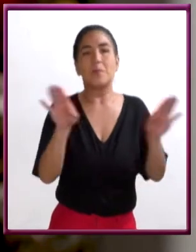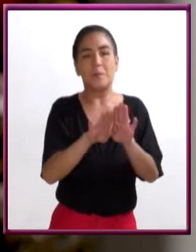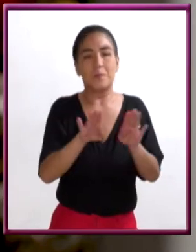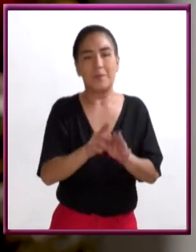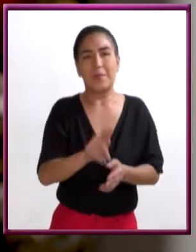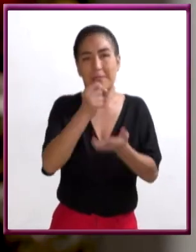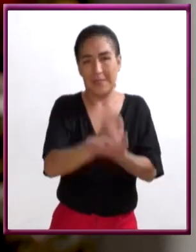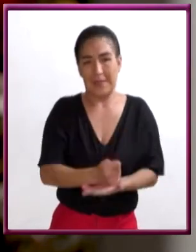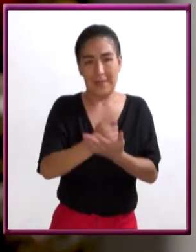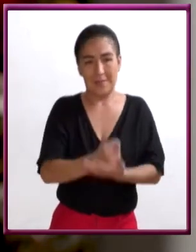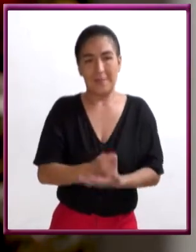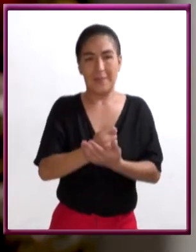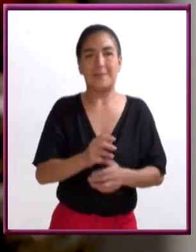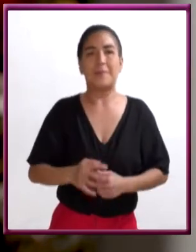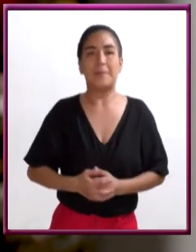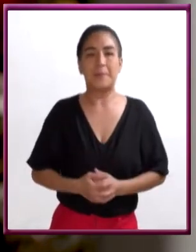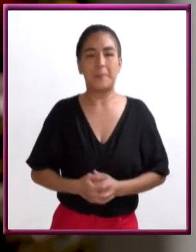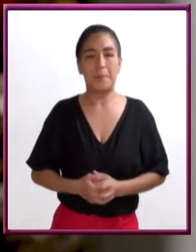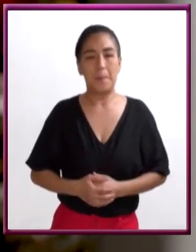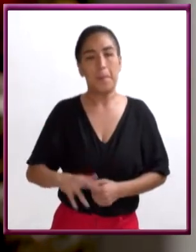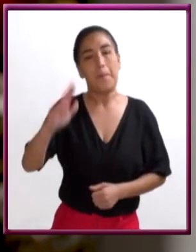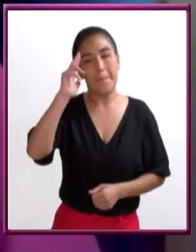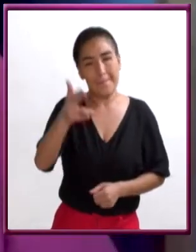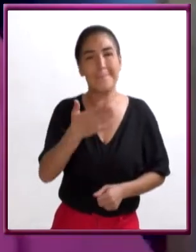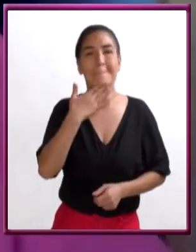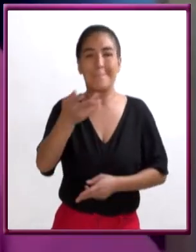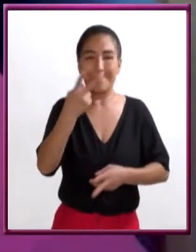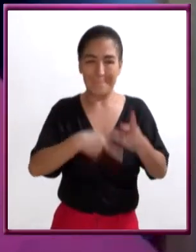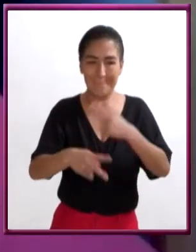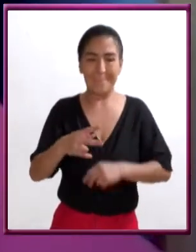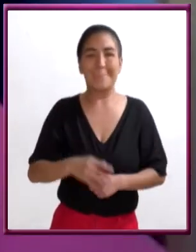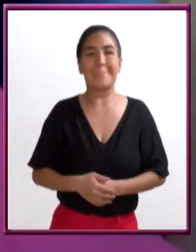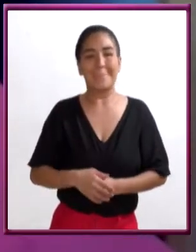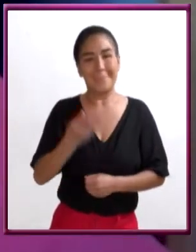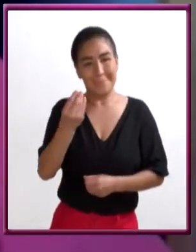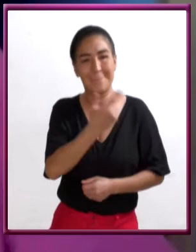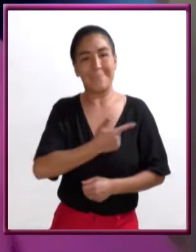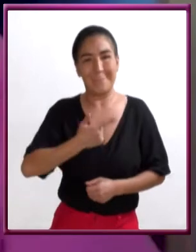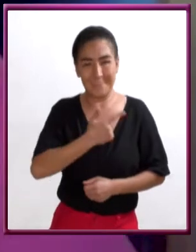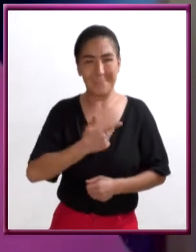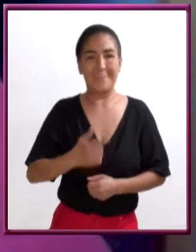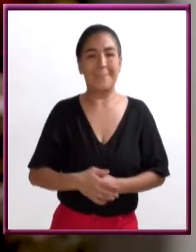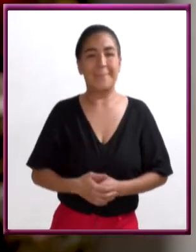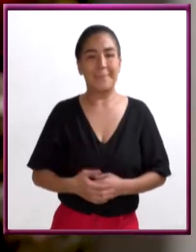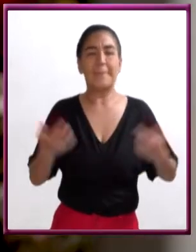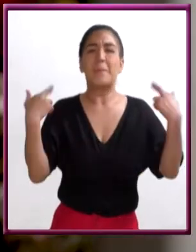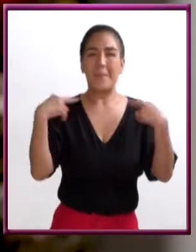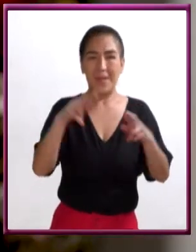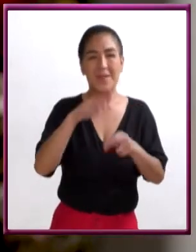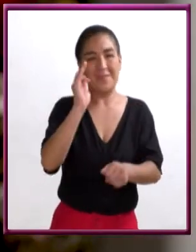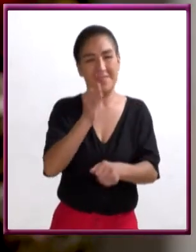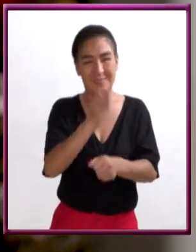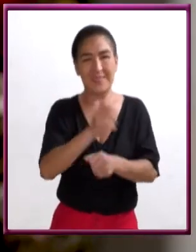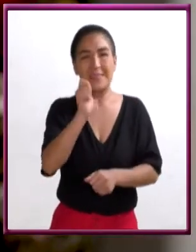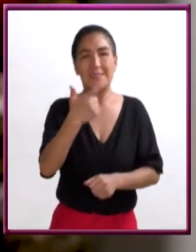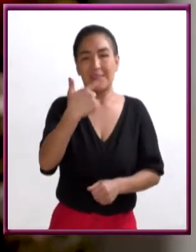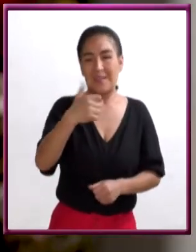psicoterapia gestal. Hola maestra, bienvenida. Hola Paula, ¿cómo estás? Mucho gusto. Maestra, hemos